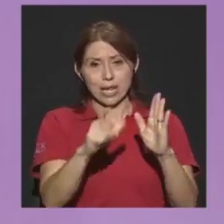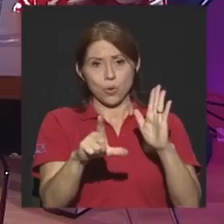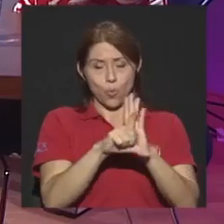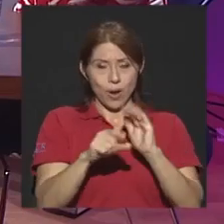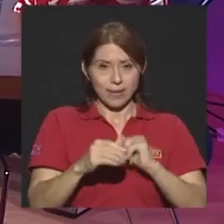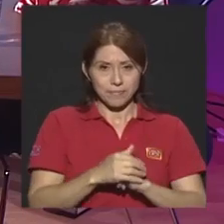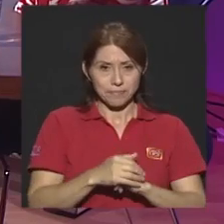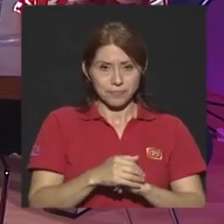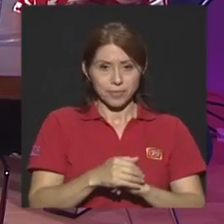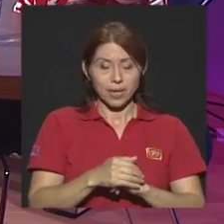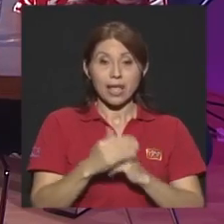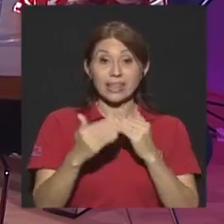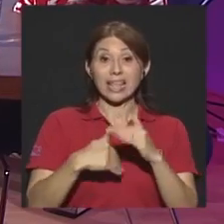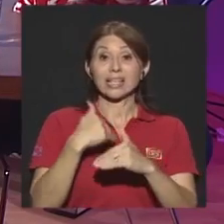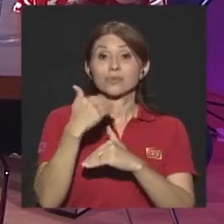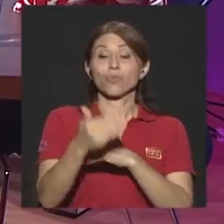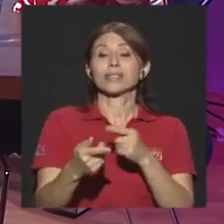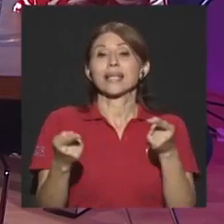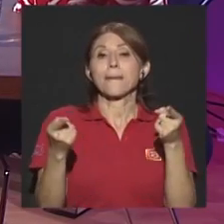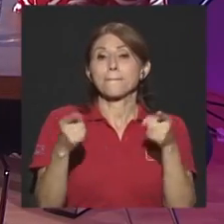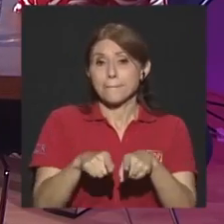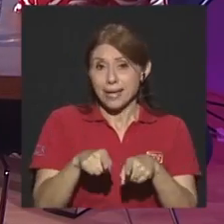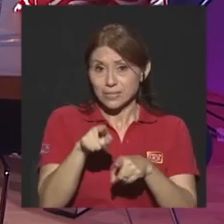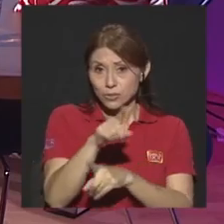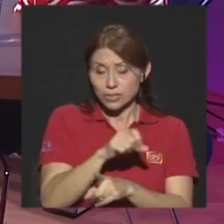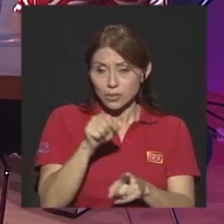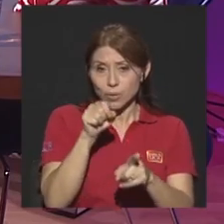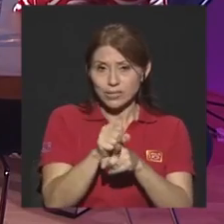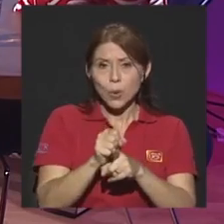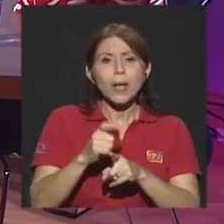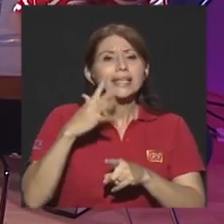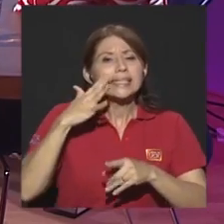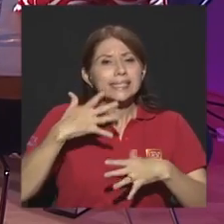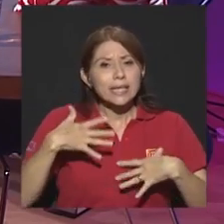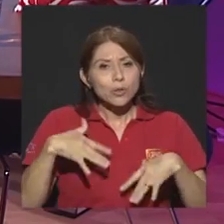perseguido después de presuntamente